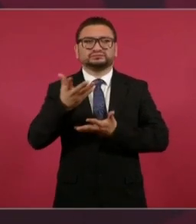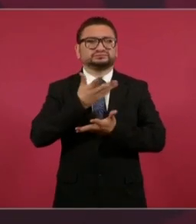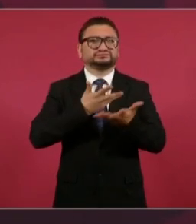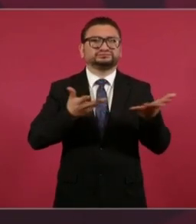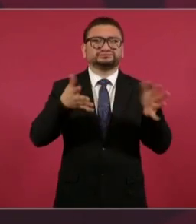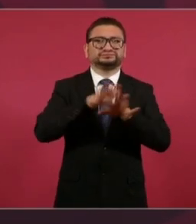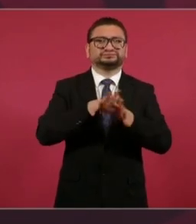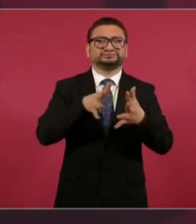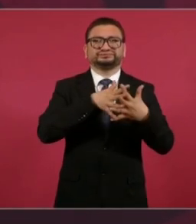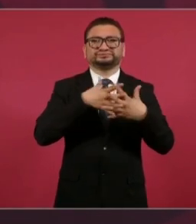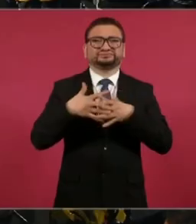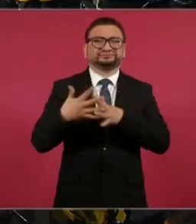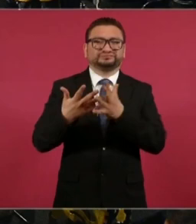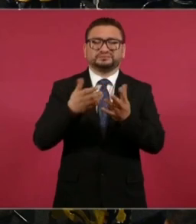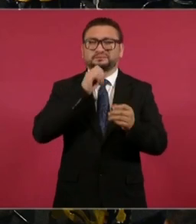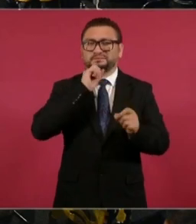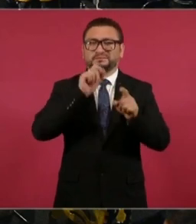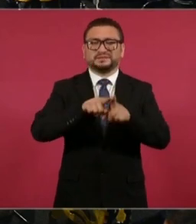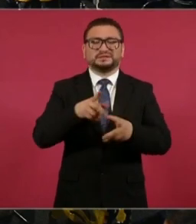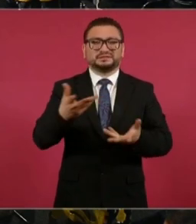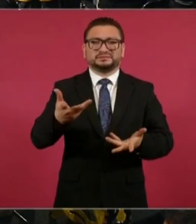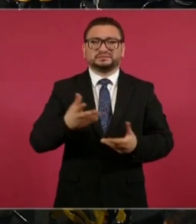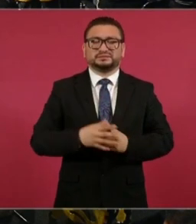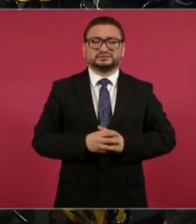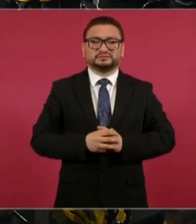autoridad eran lo